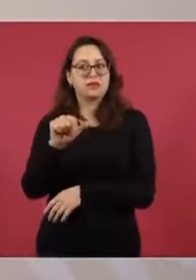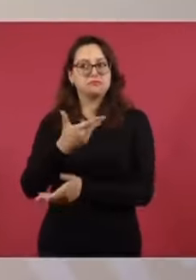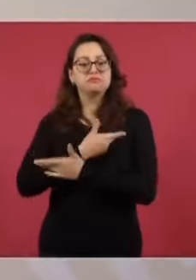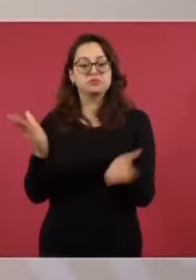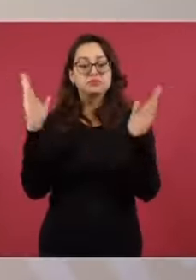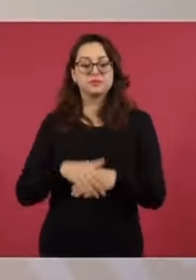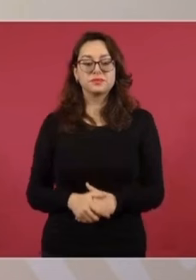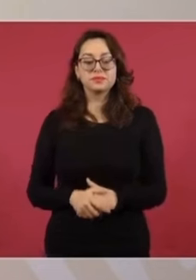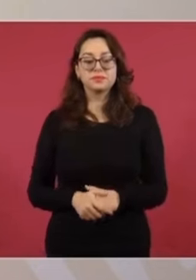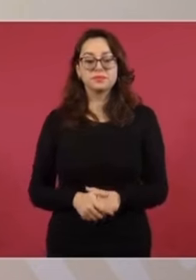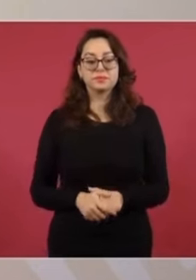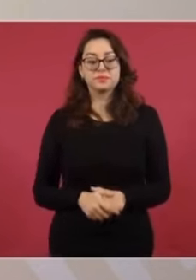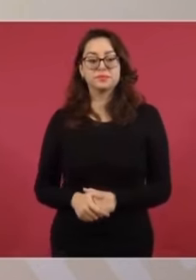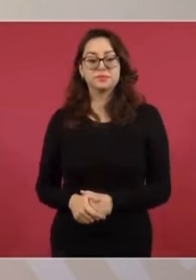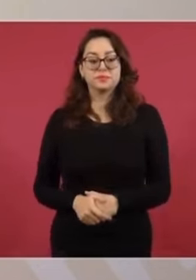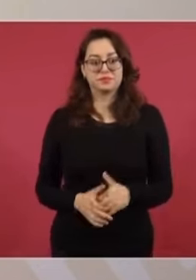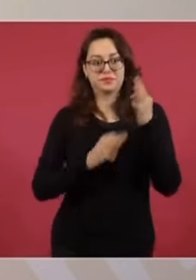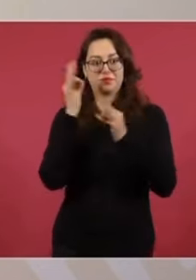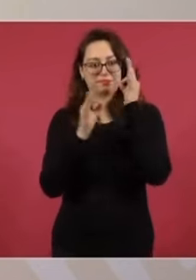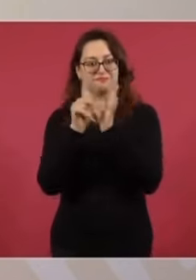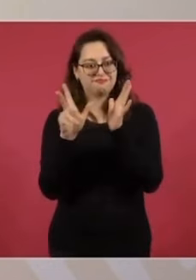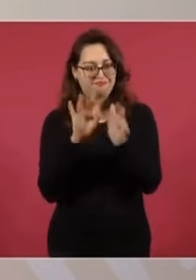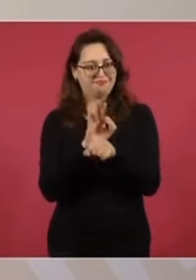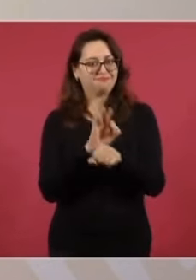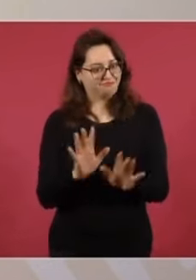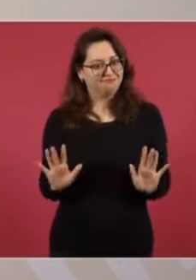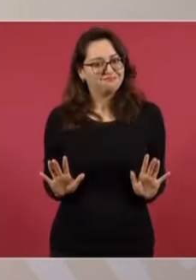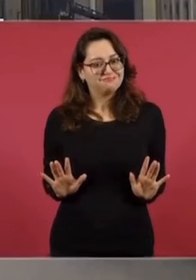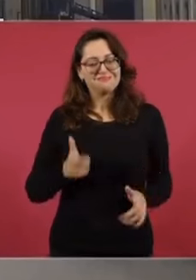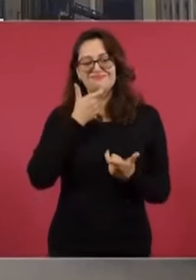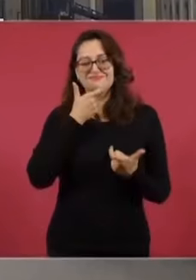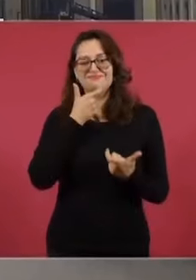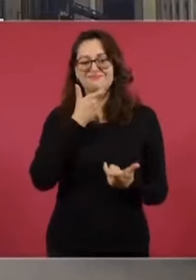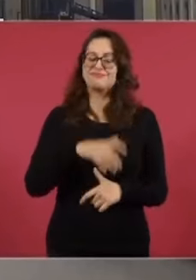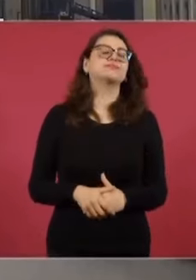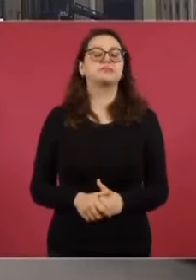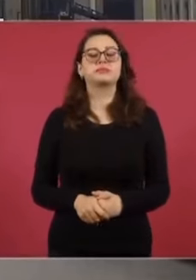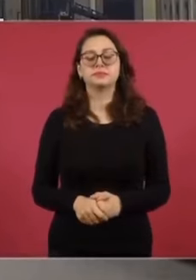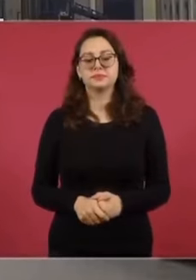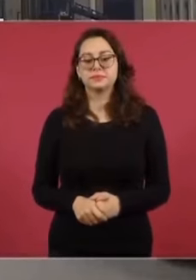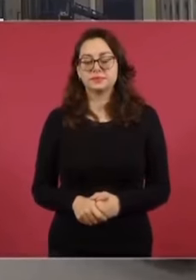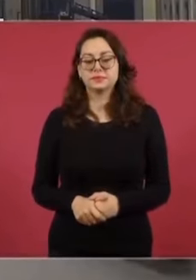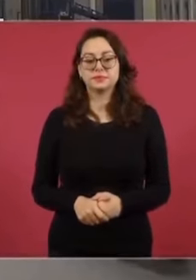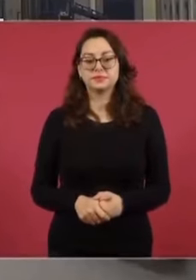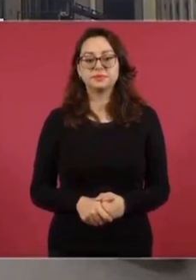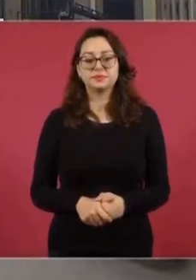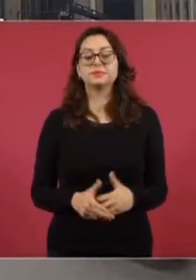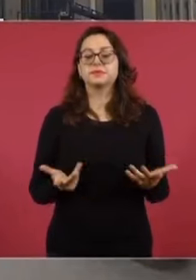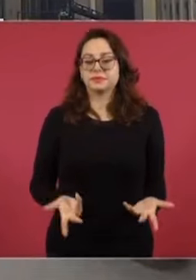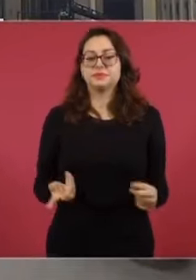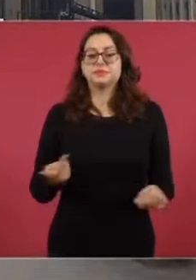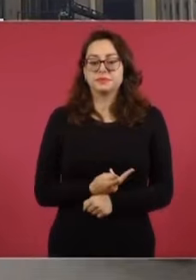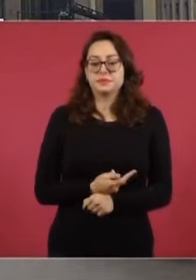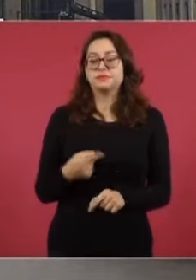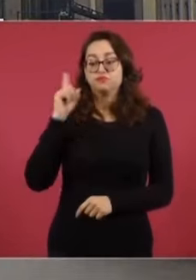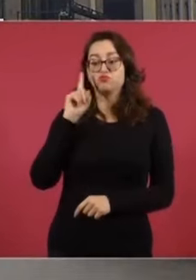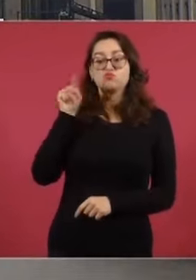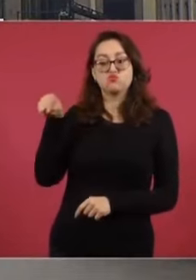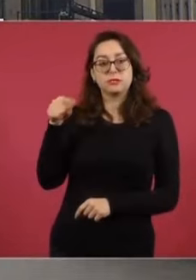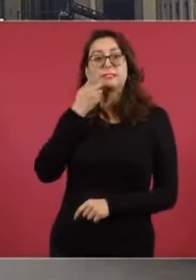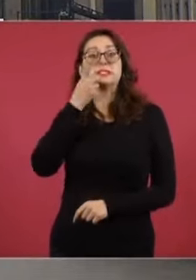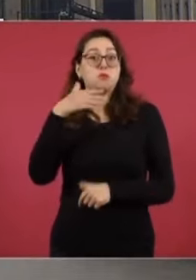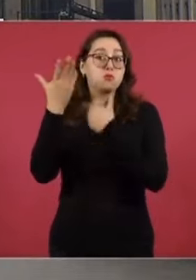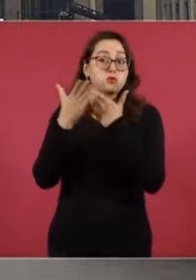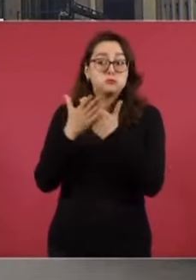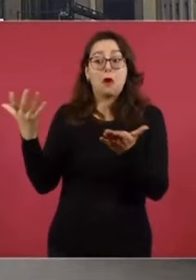todo. Ya hice propaganda. Pregúntale precisamente de dos vertientes de esta, bueno, la visita, en donde habla precisamente de este tema de la revocación de